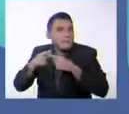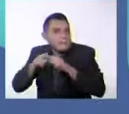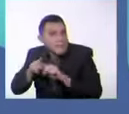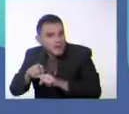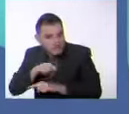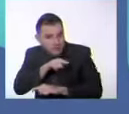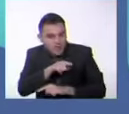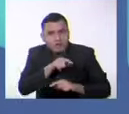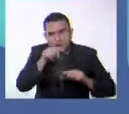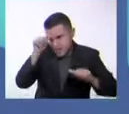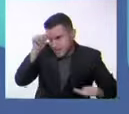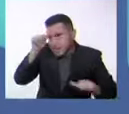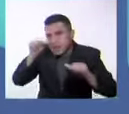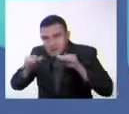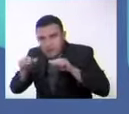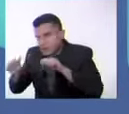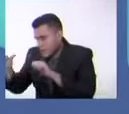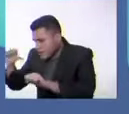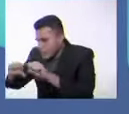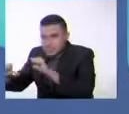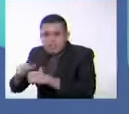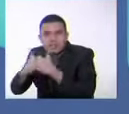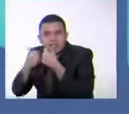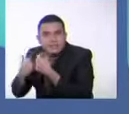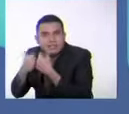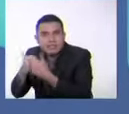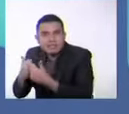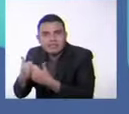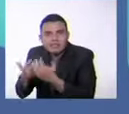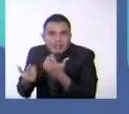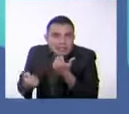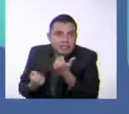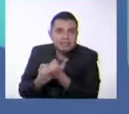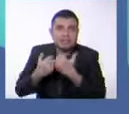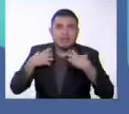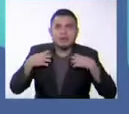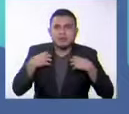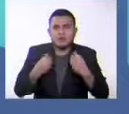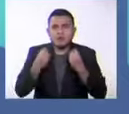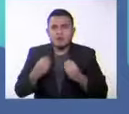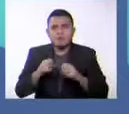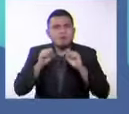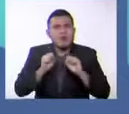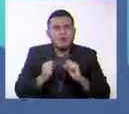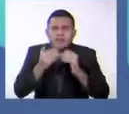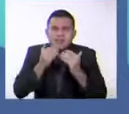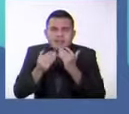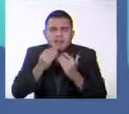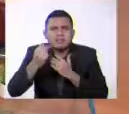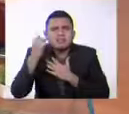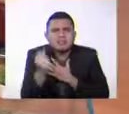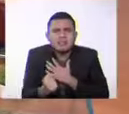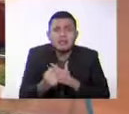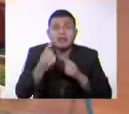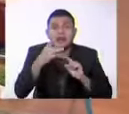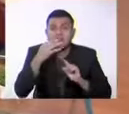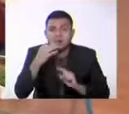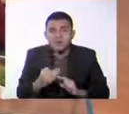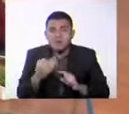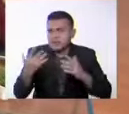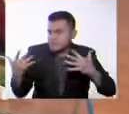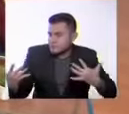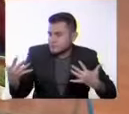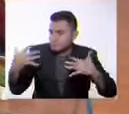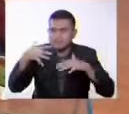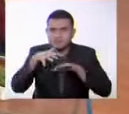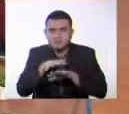ellos utilizan la ciencia en pro de la vida. ¿Cómo lo podemos expresar en términos sencillos? Pues justamente relacionándolo